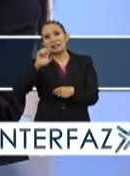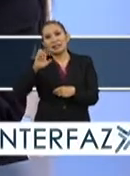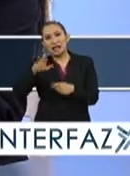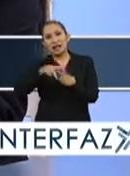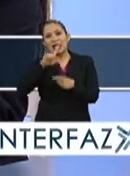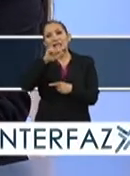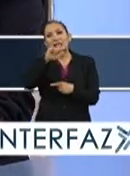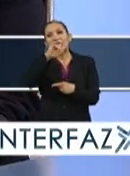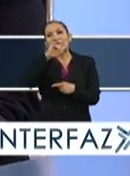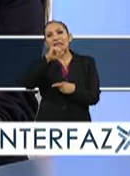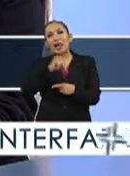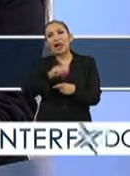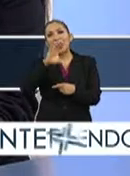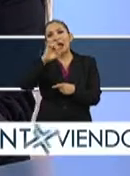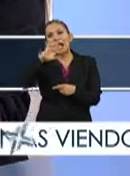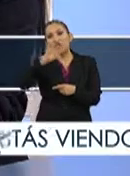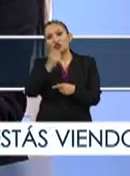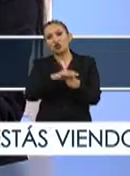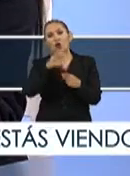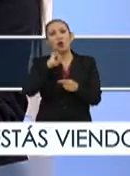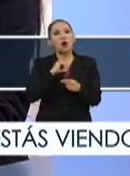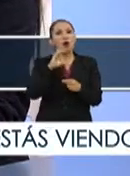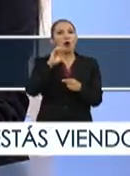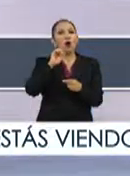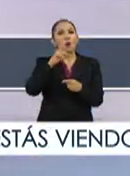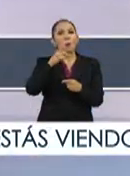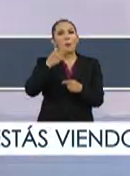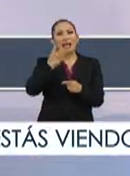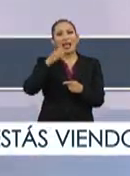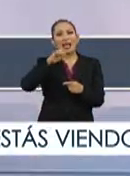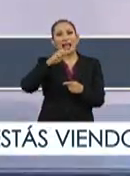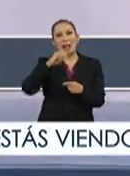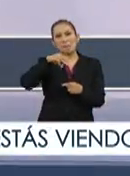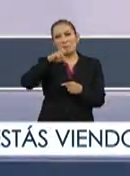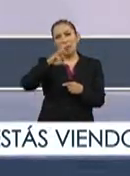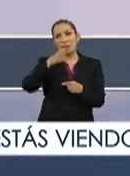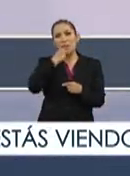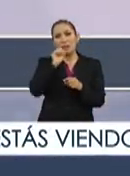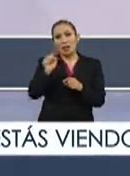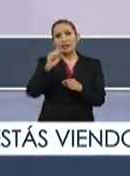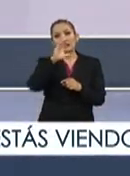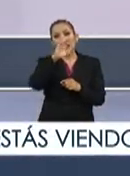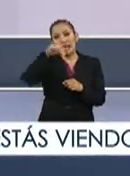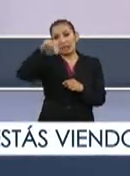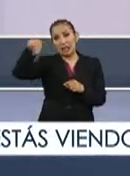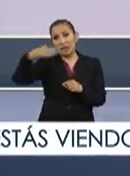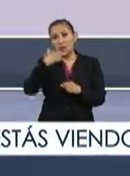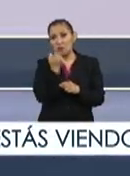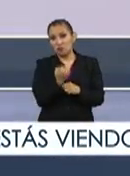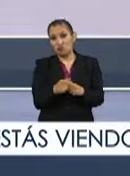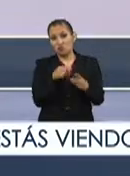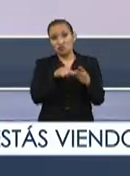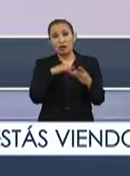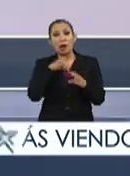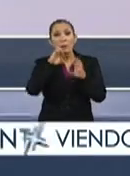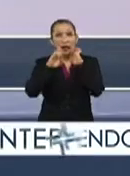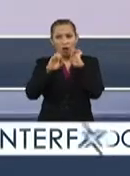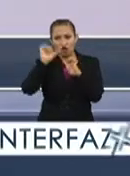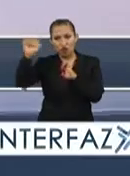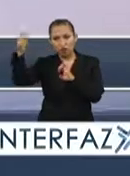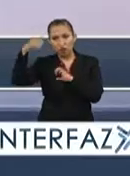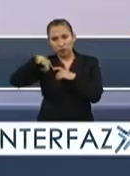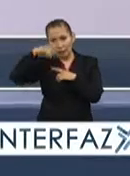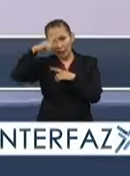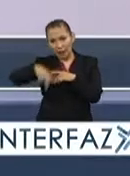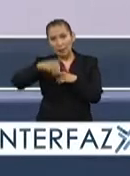Lidia Cacho. Vamos a tener, por ejemplo, Andrés Oppenheimer, que viene de Argentina, que es una de las estrellas de CNN. Tenemos otros